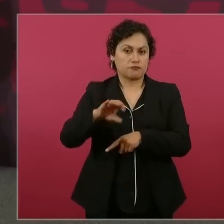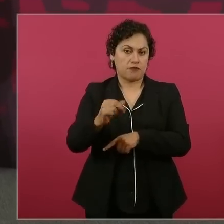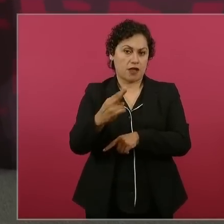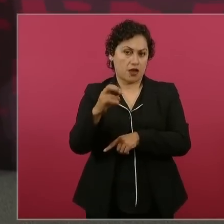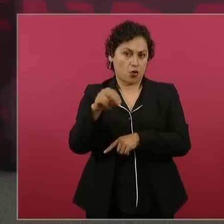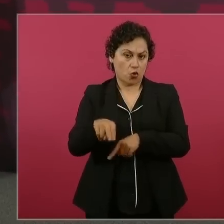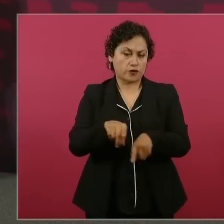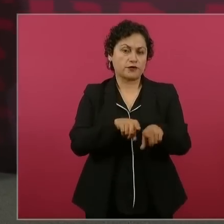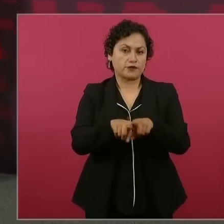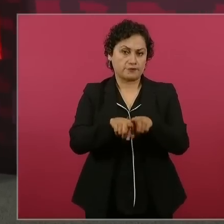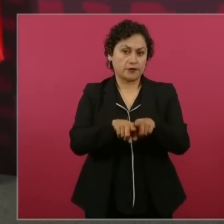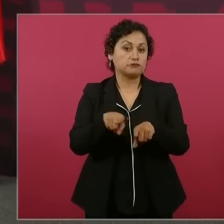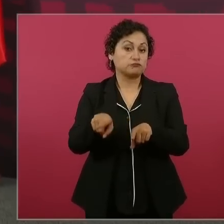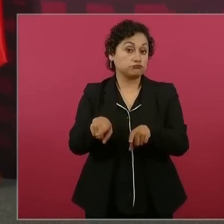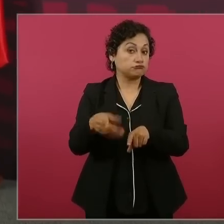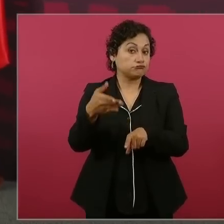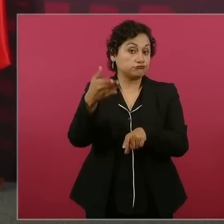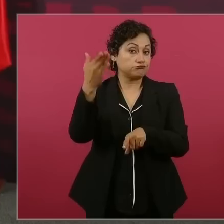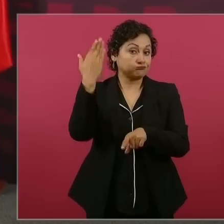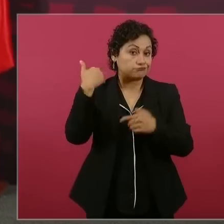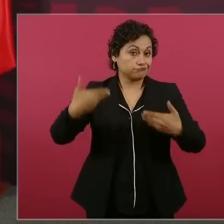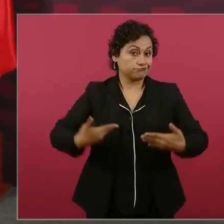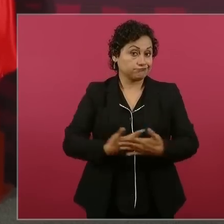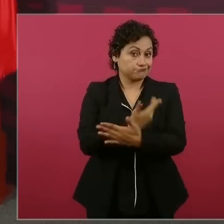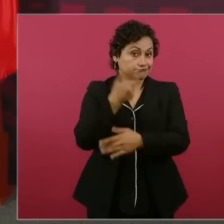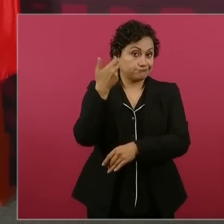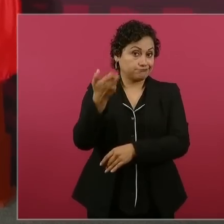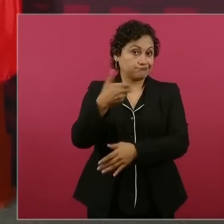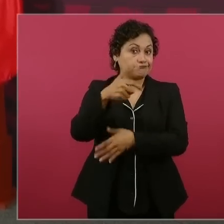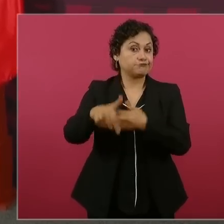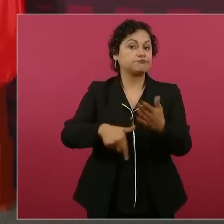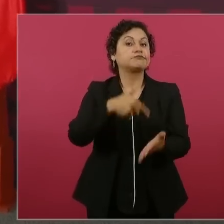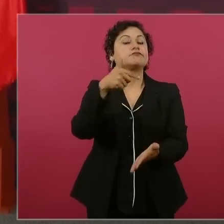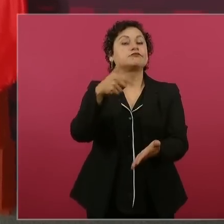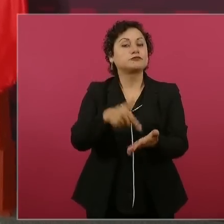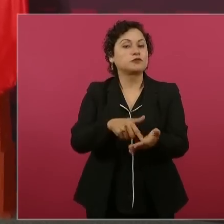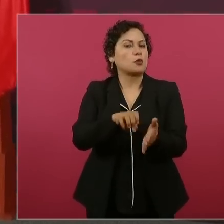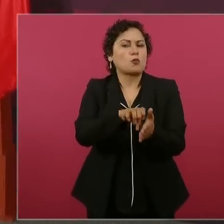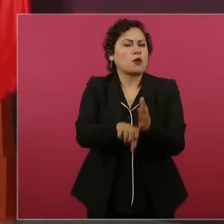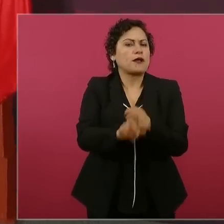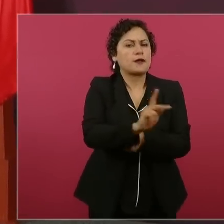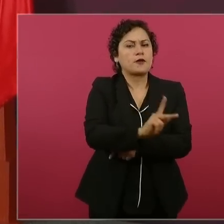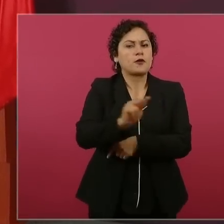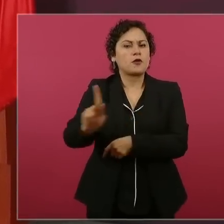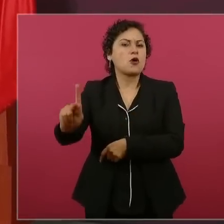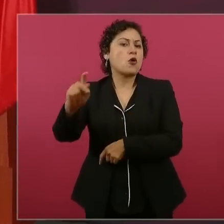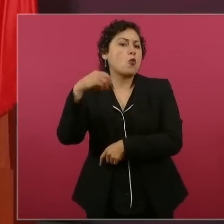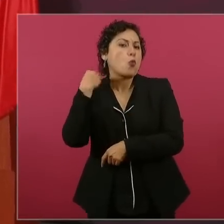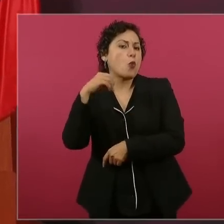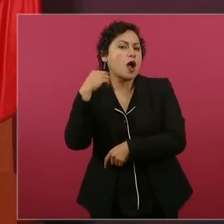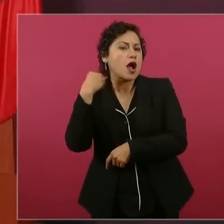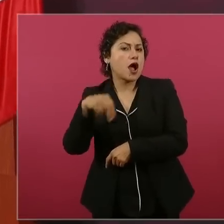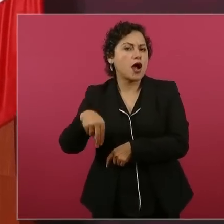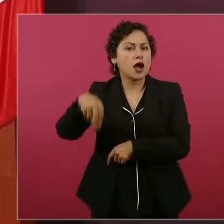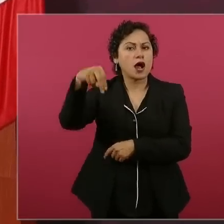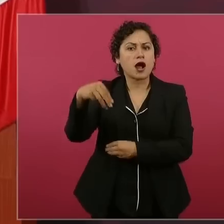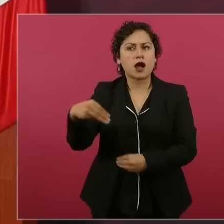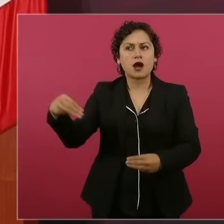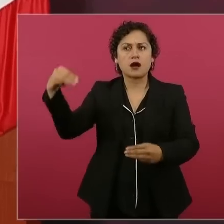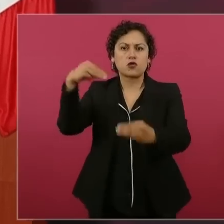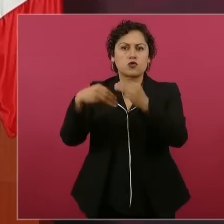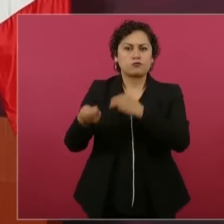Magón, por eso, así como se habla de la Sierra Norte de Oaxaca y se le conoce como la Sierra